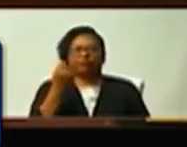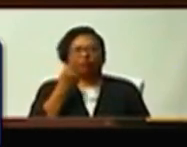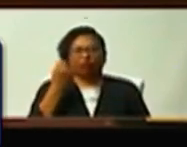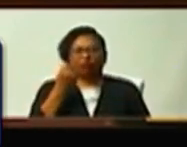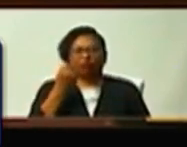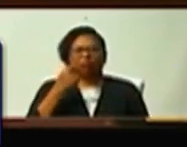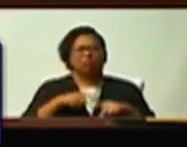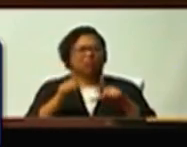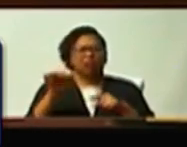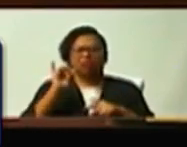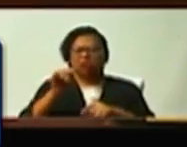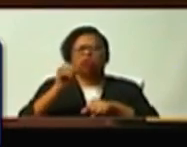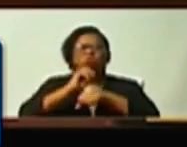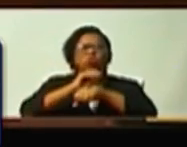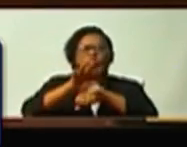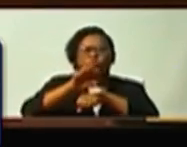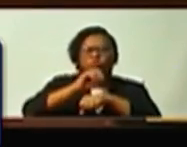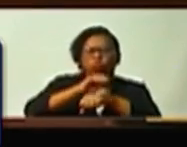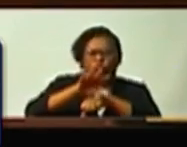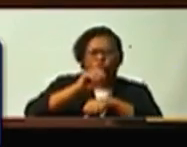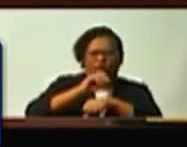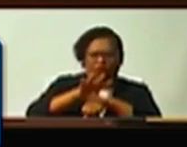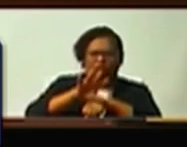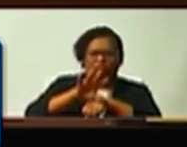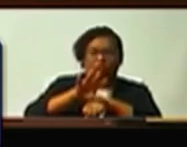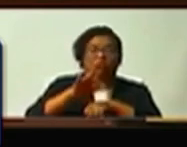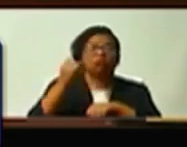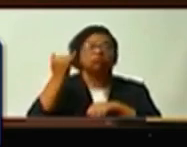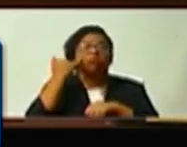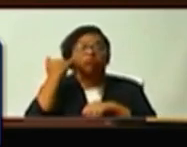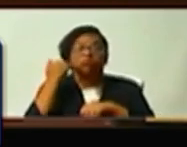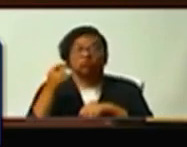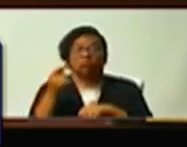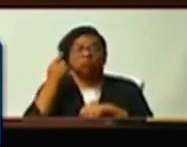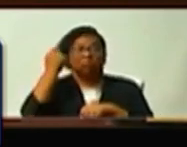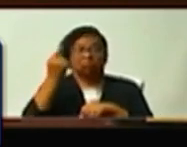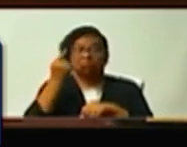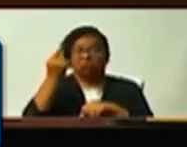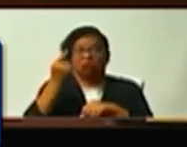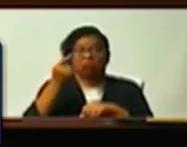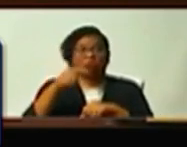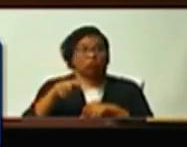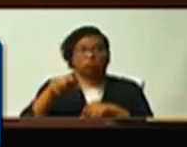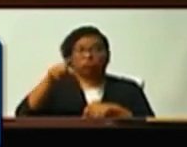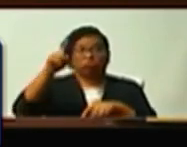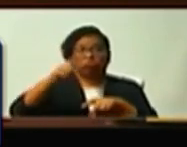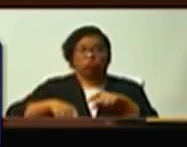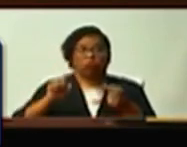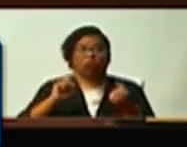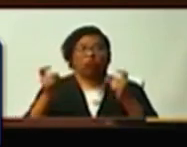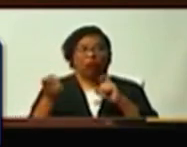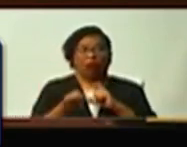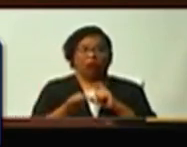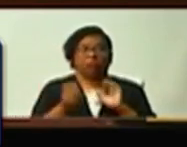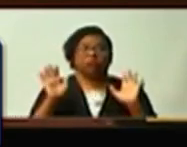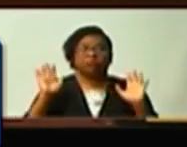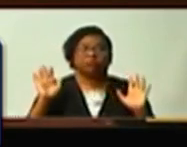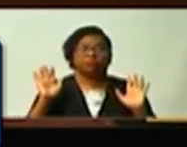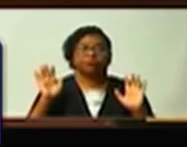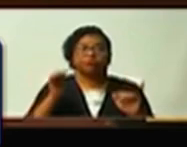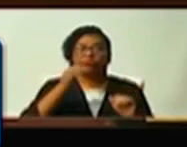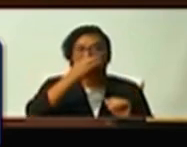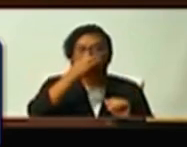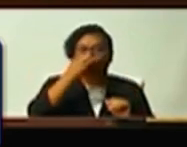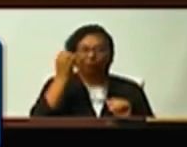R, que deben preservar sus días de reuniones, entonces la preservan. Pero como los martes,